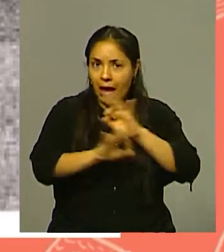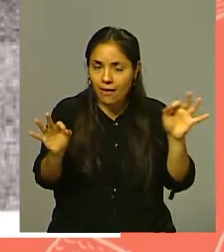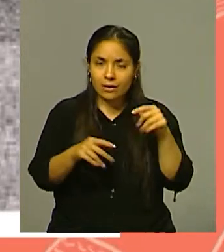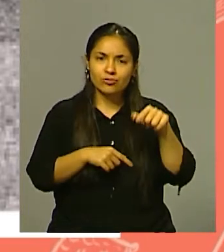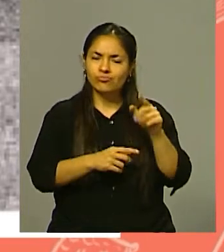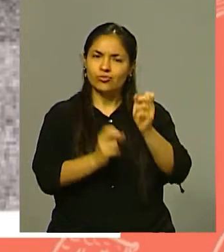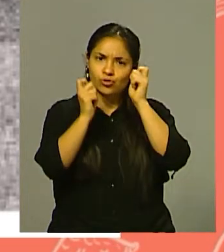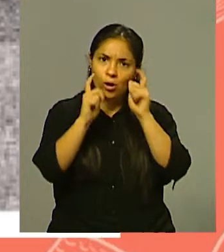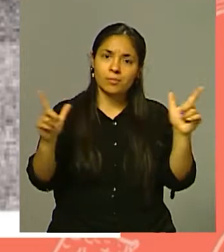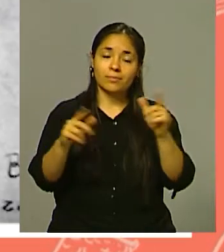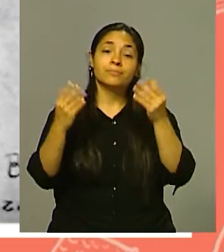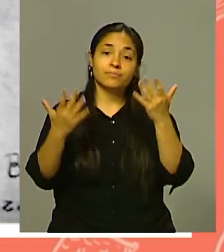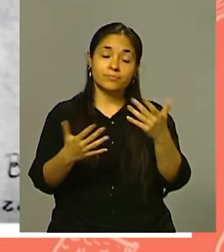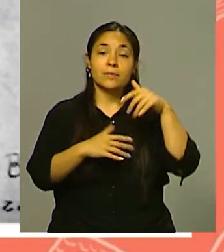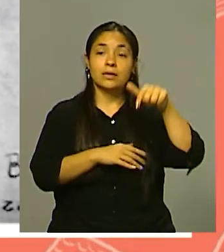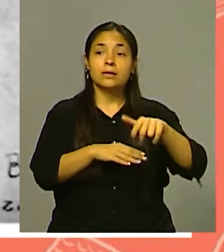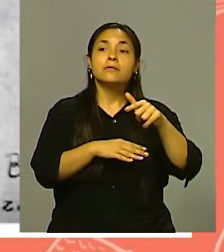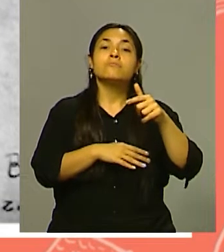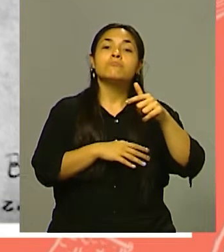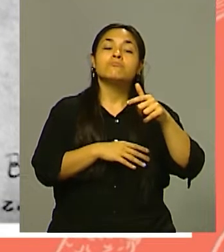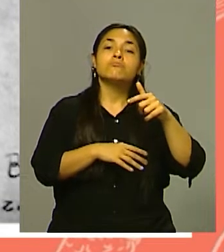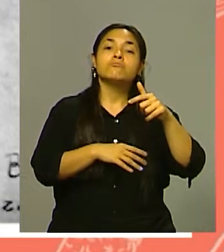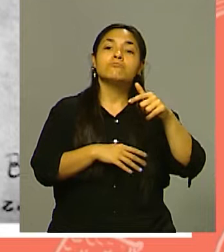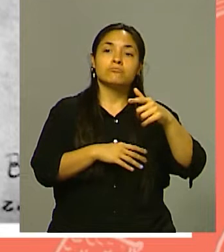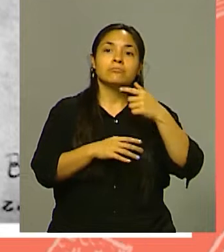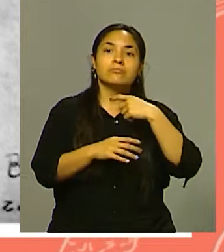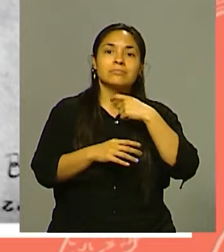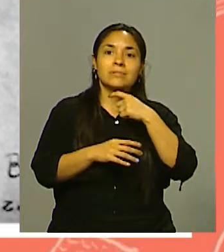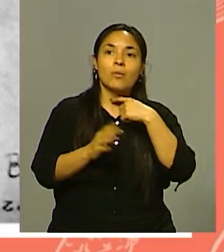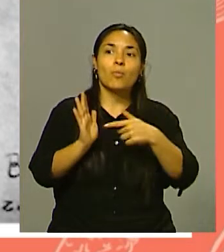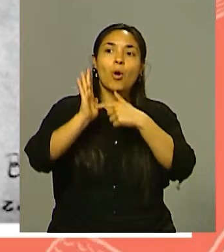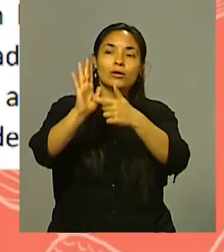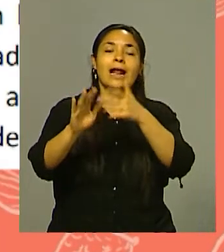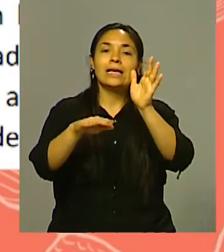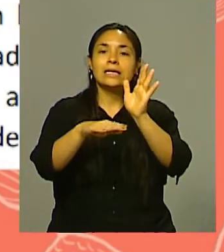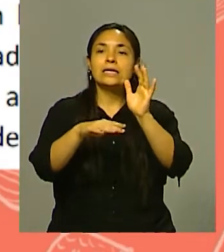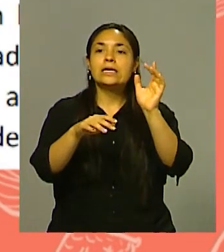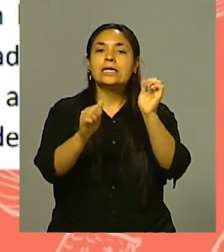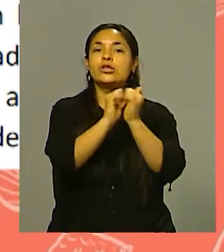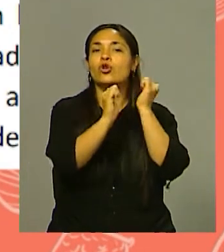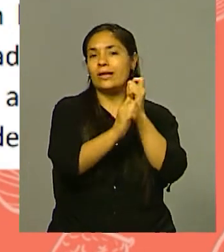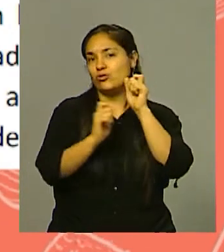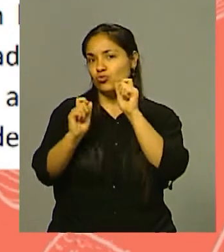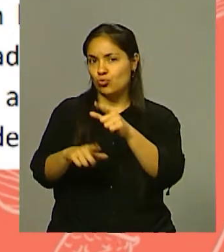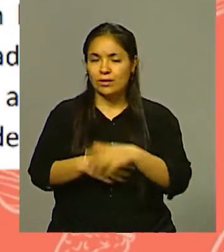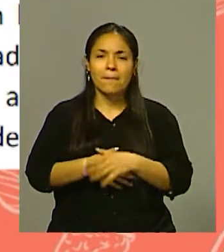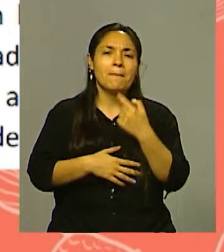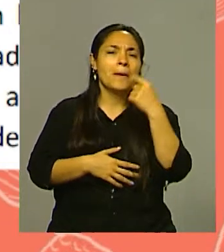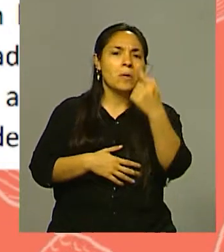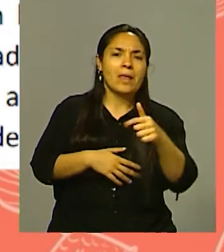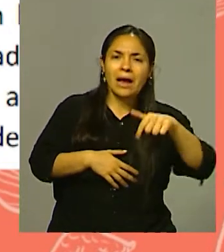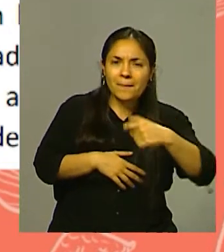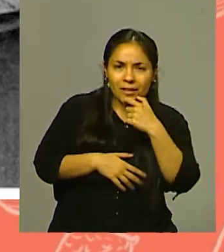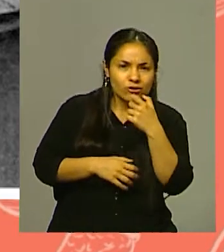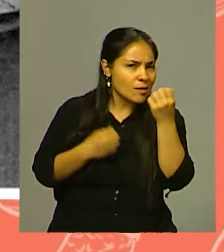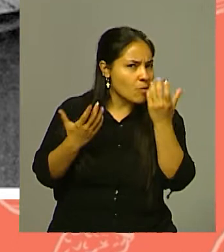que se lleva adelante esto de tratar de reflejar lo mejor posible su historia. Pero uno se pregunta, ¿por qué en Mendoza? Bueno,